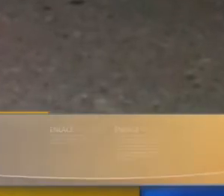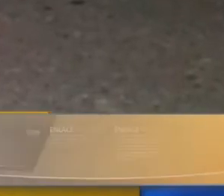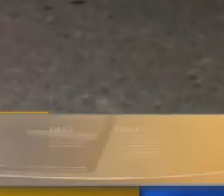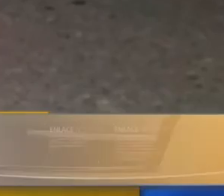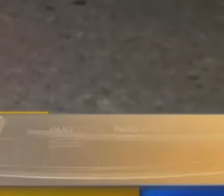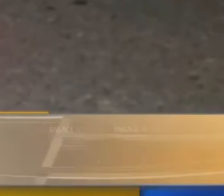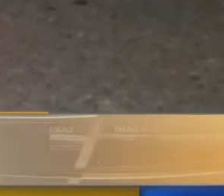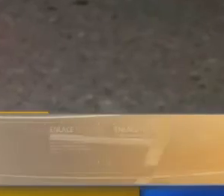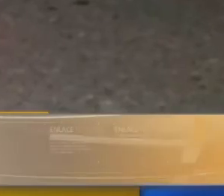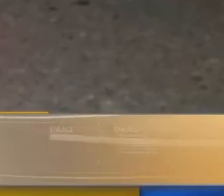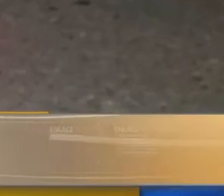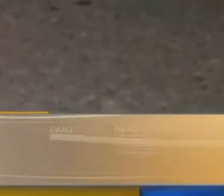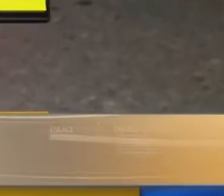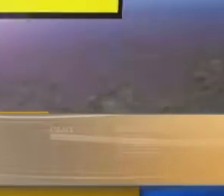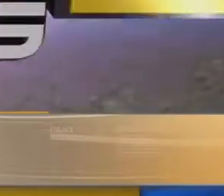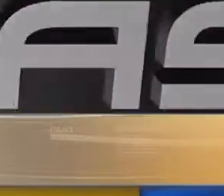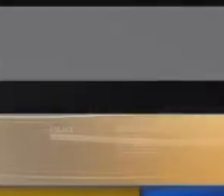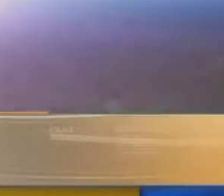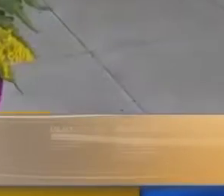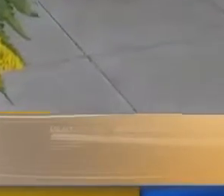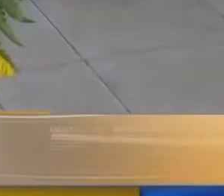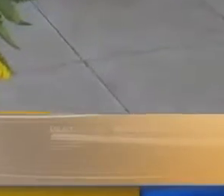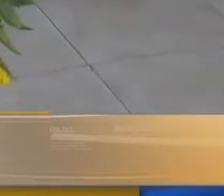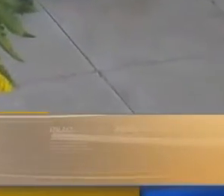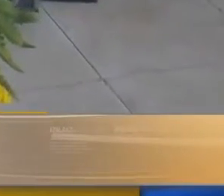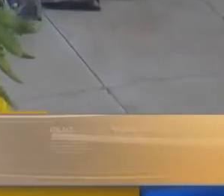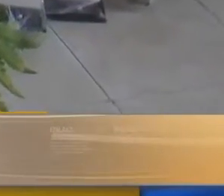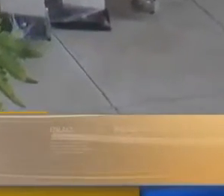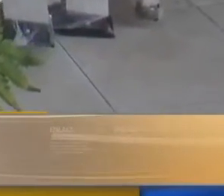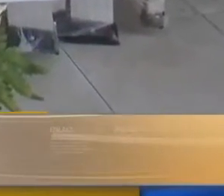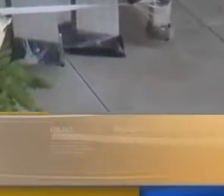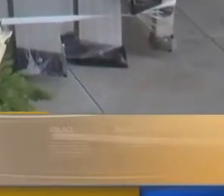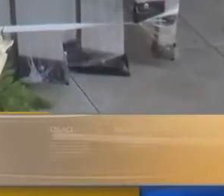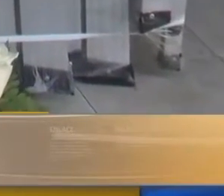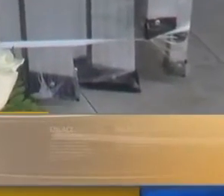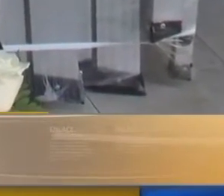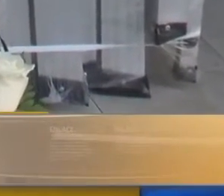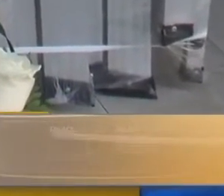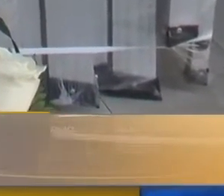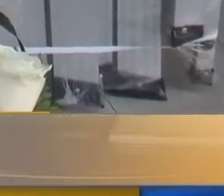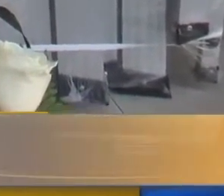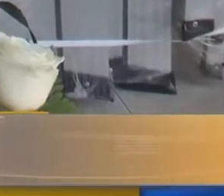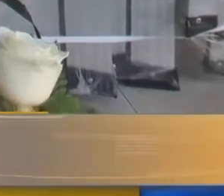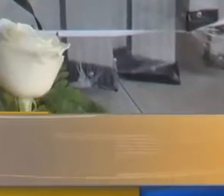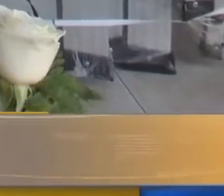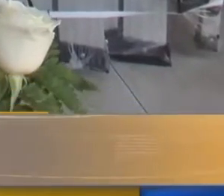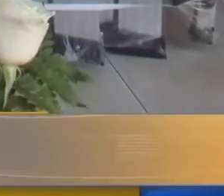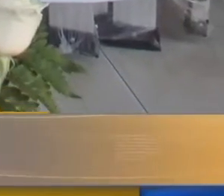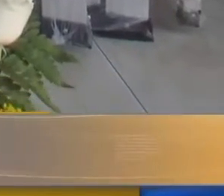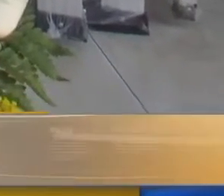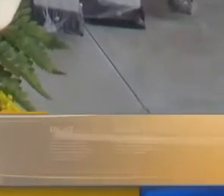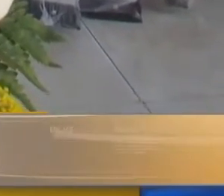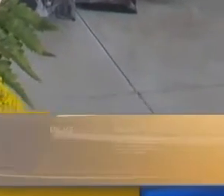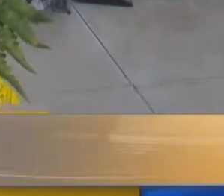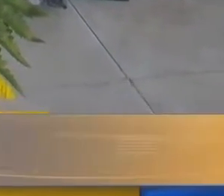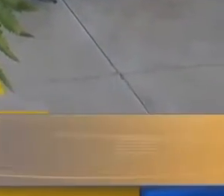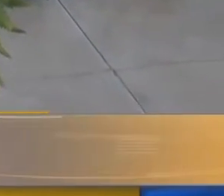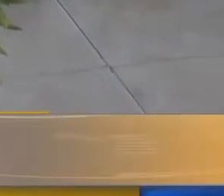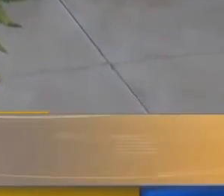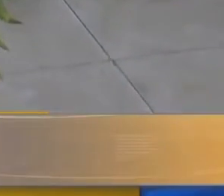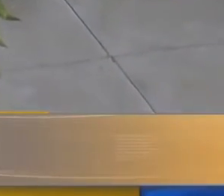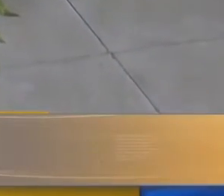tránsito en la vía hacia el corregimiento El Llanito. Jornada de oración y ofrenda floral en el establecimiento comercial donde ocurrió el fatal incendio